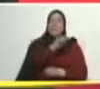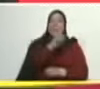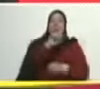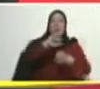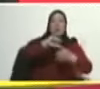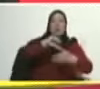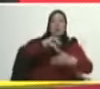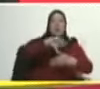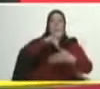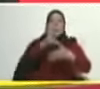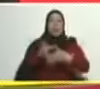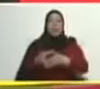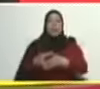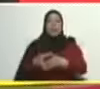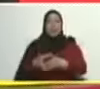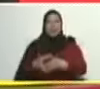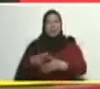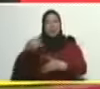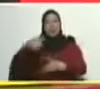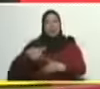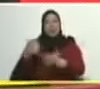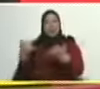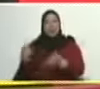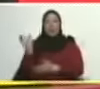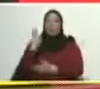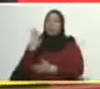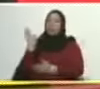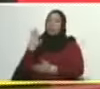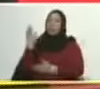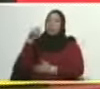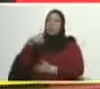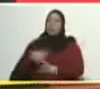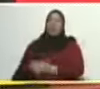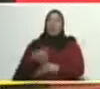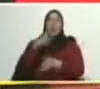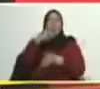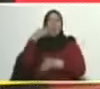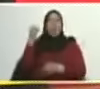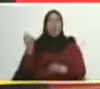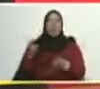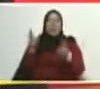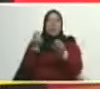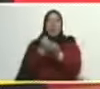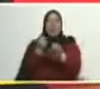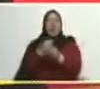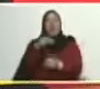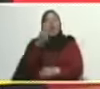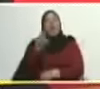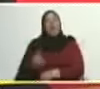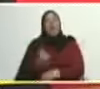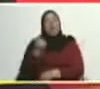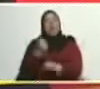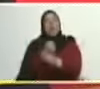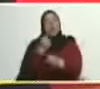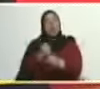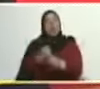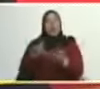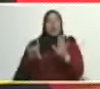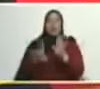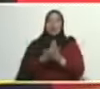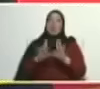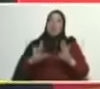TCP, nos encontramos ante una oportunidad única para reafirmar nuestro compromiso con los principios